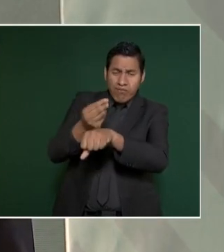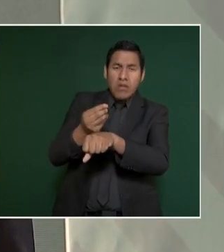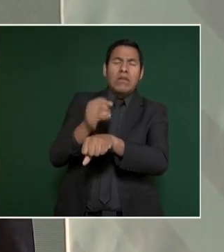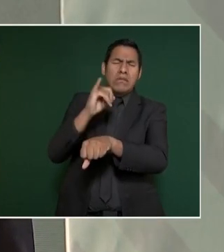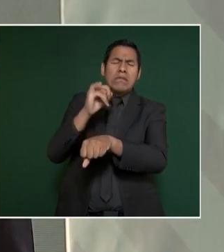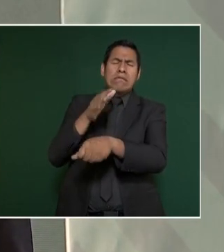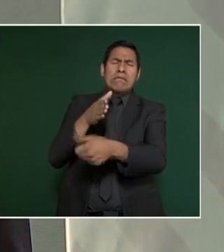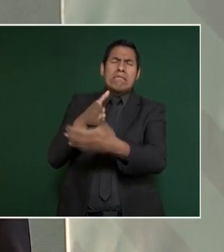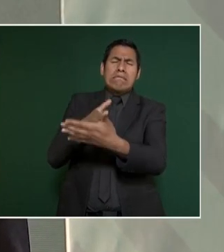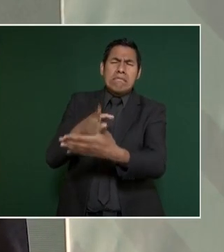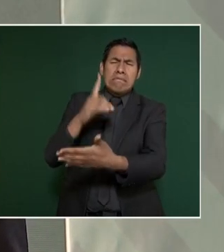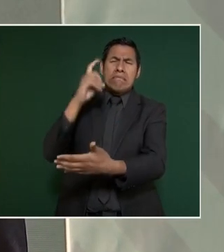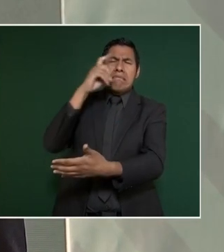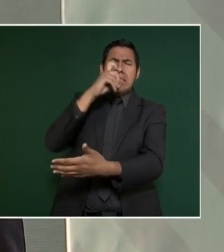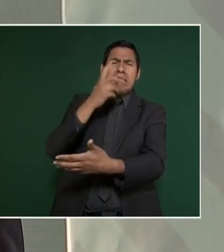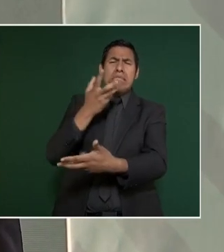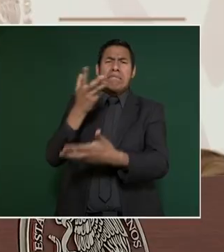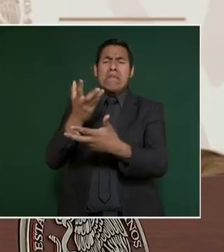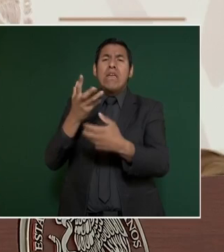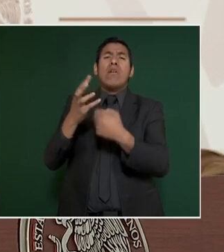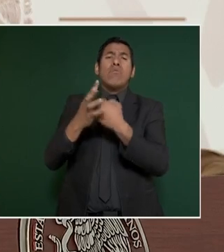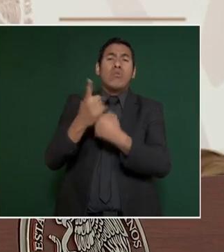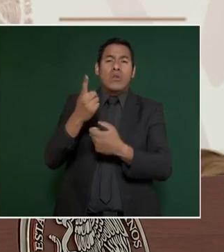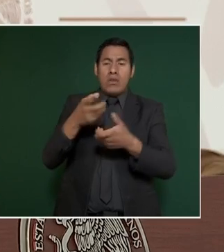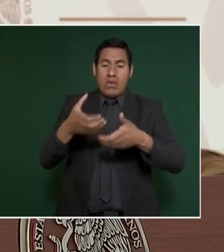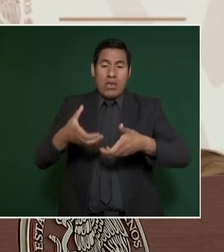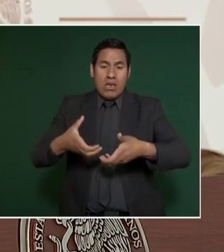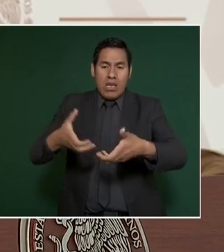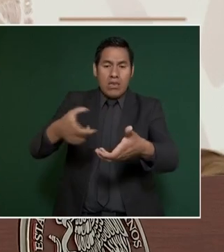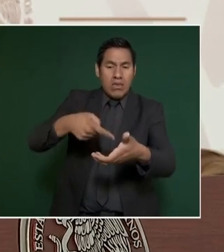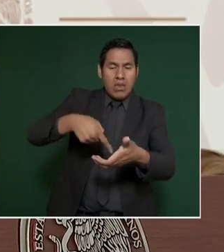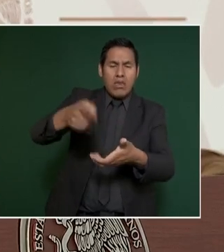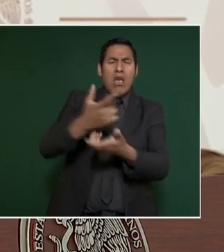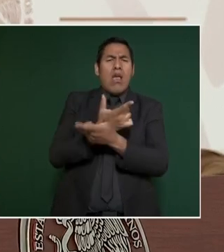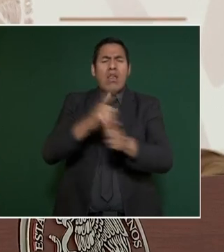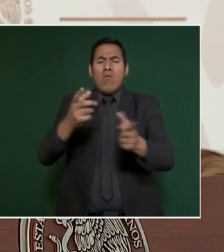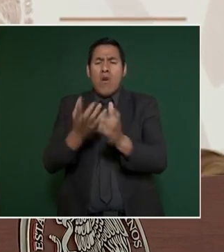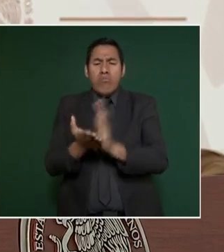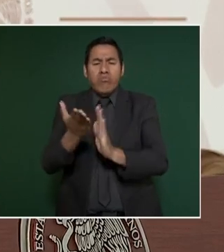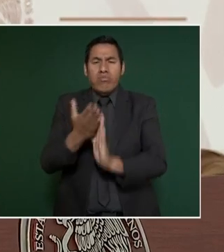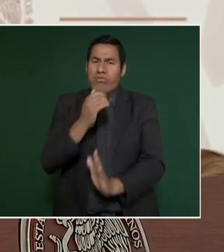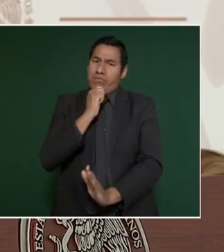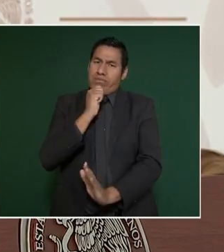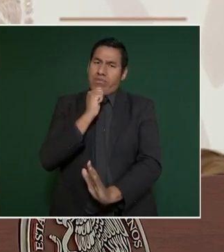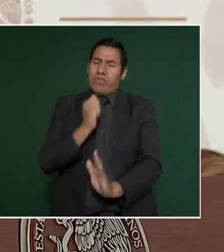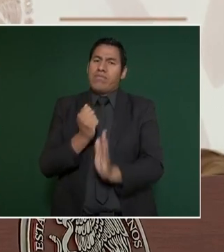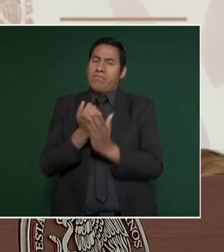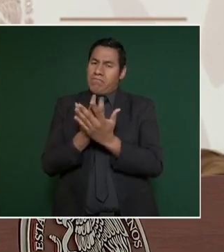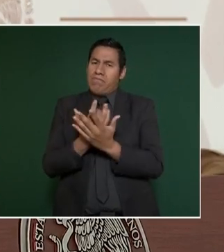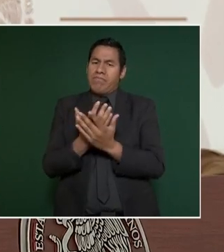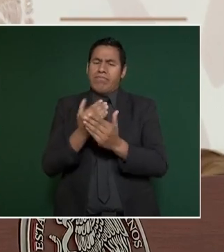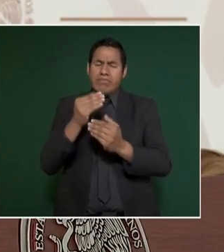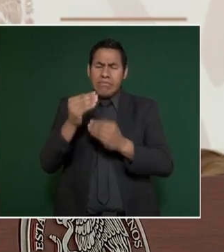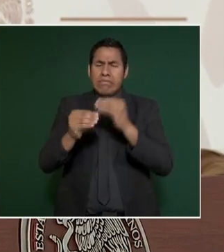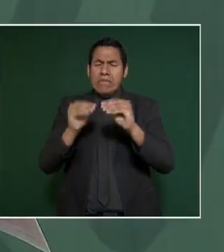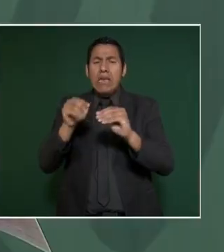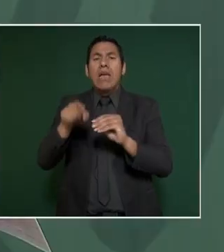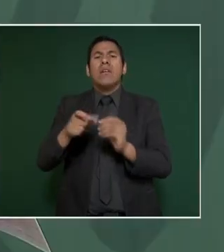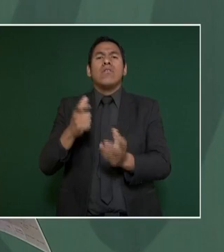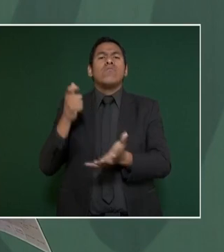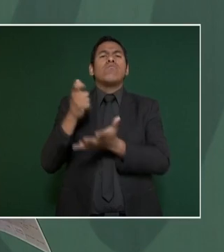dificultades por los derechos de vía es una inversión de cerca